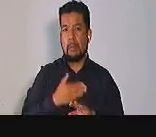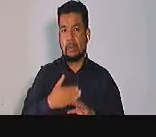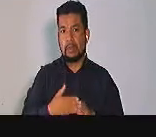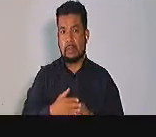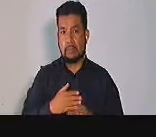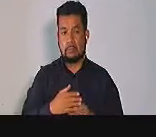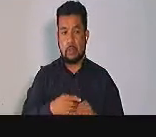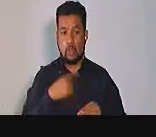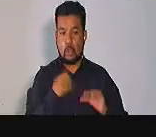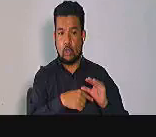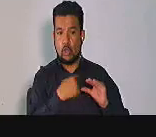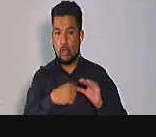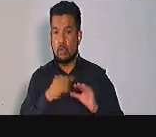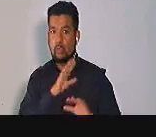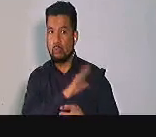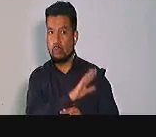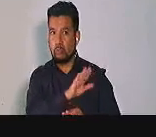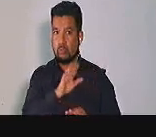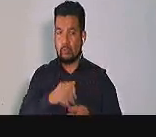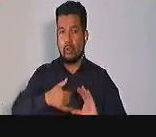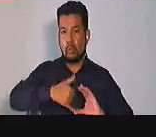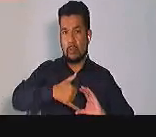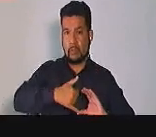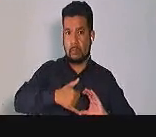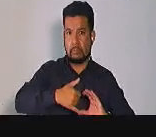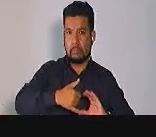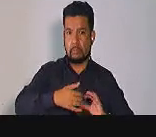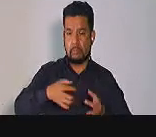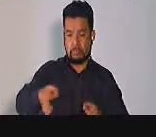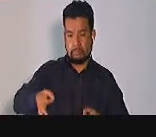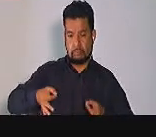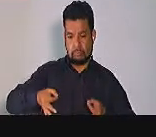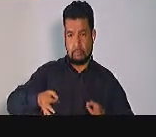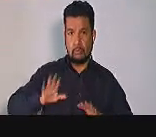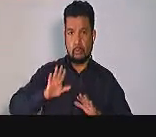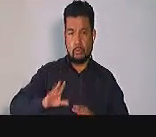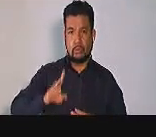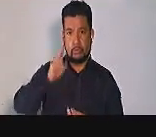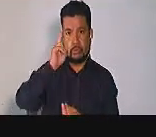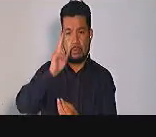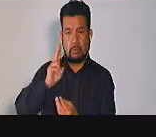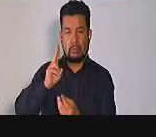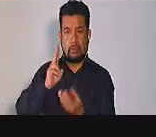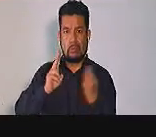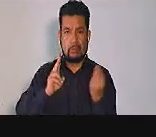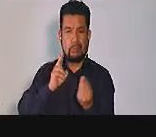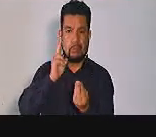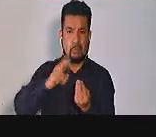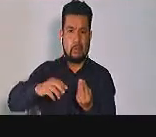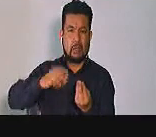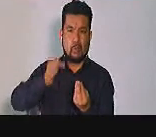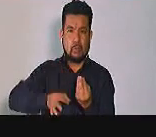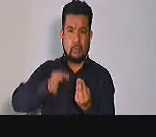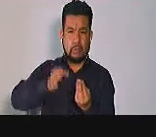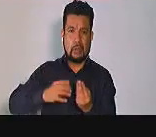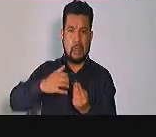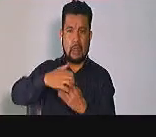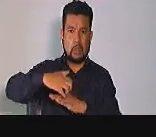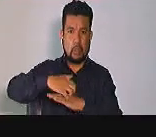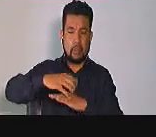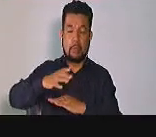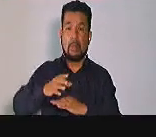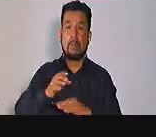sus correos y a su WhatsApp el auto expedido por el honorable tribunal, pero para dejar la claridad